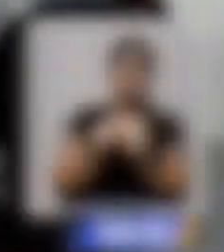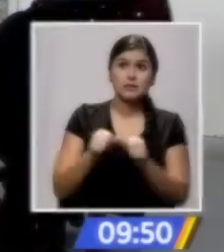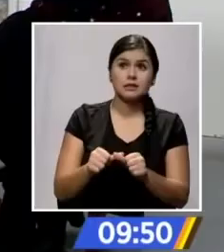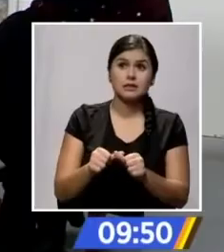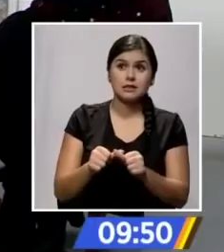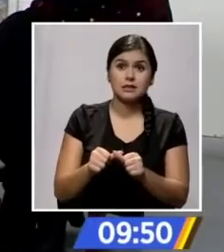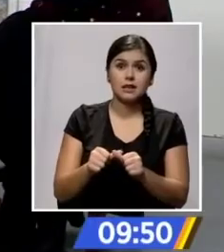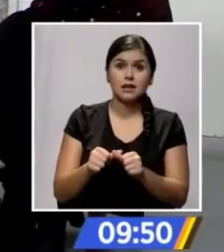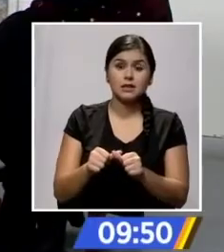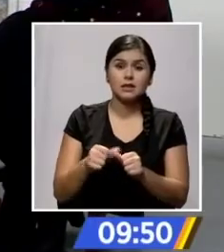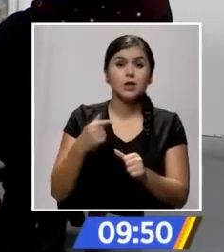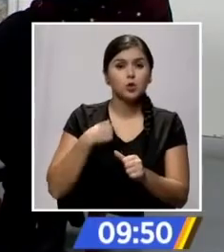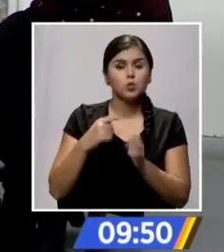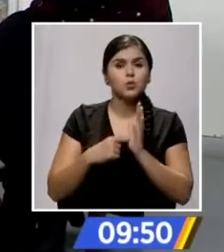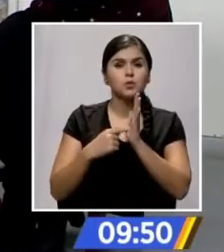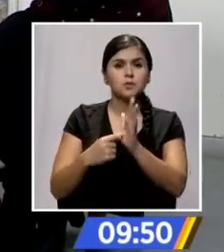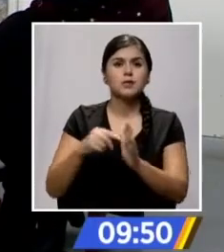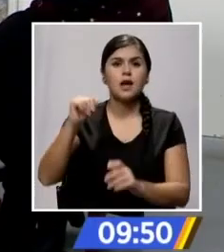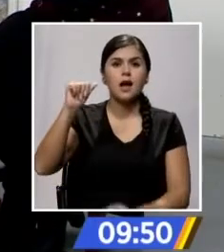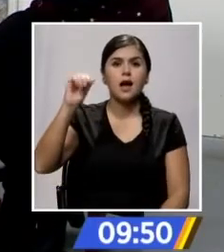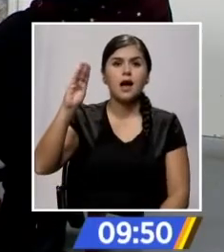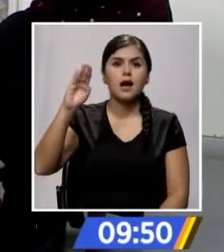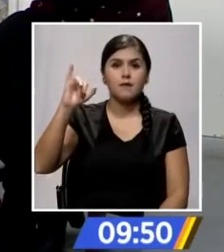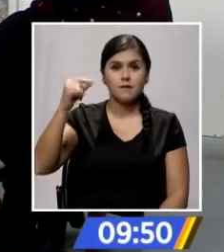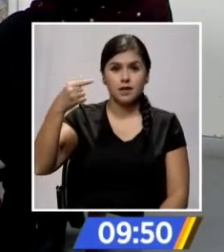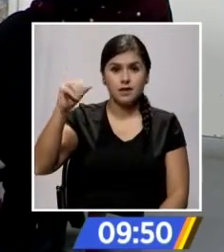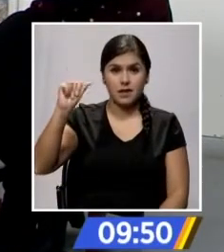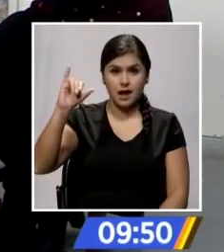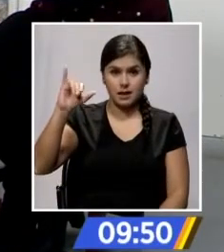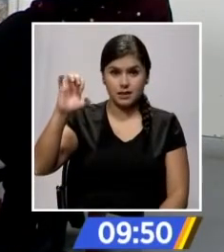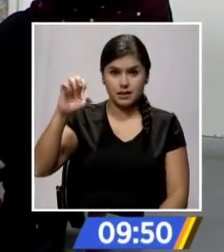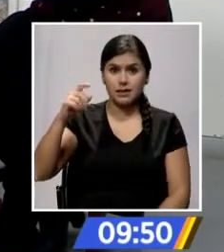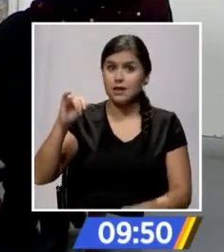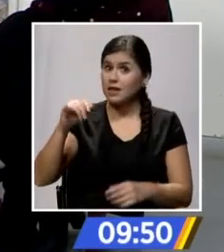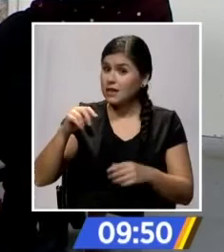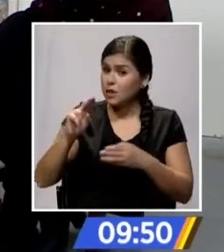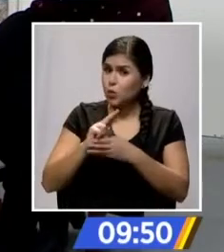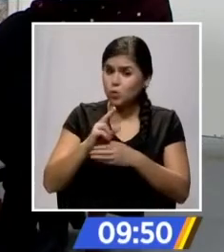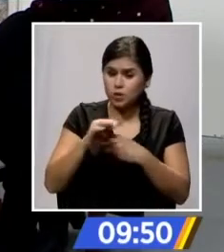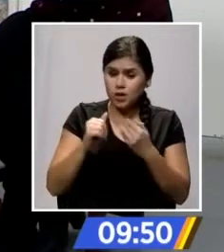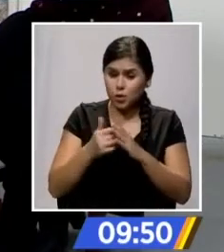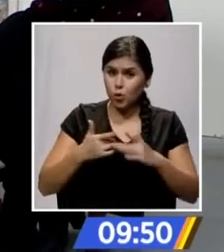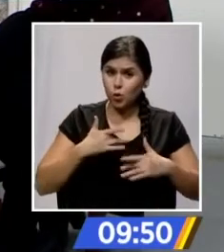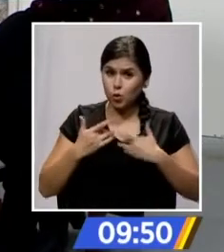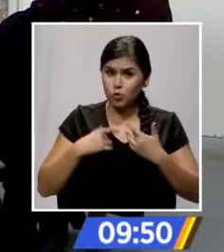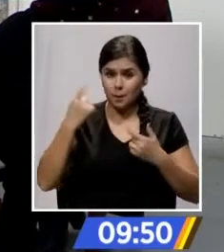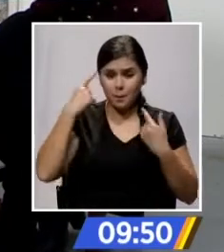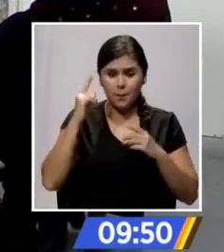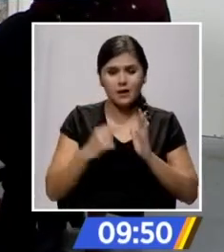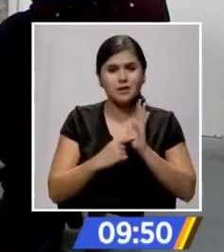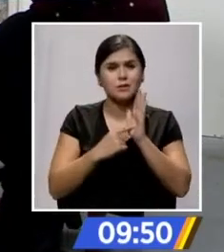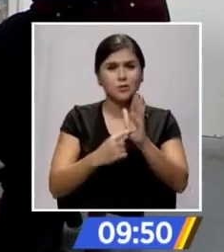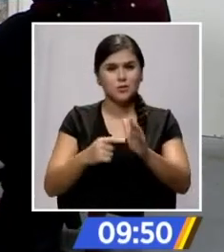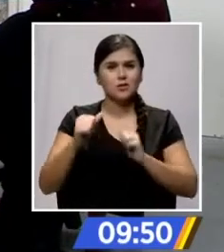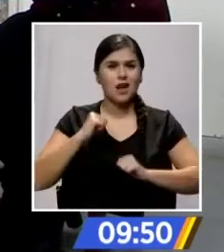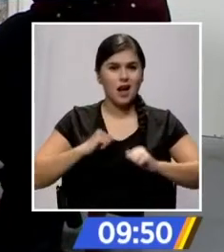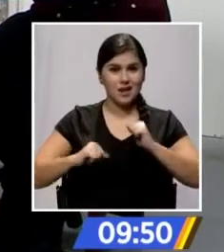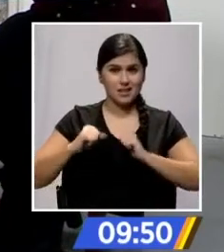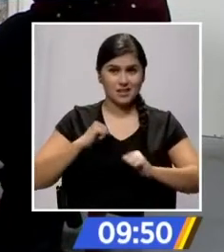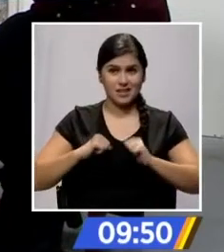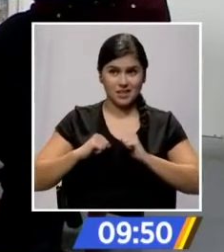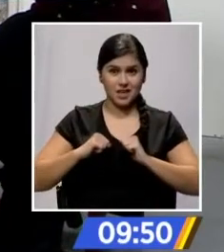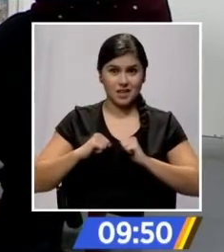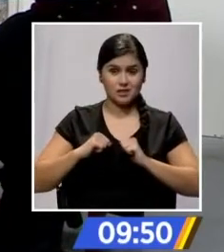Estaba presentando a Abigail, que utiliza todos sus sentidos, obviamente, para demostrarnos esa capacidad artística que tiene y no la